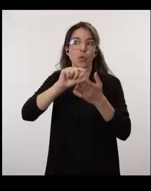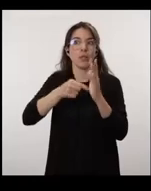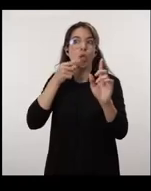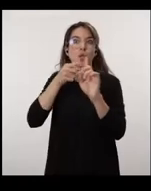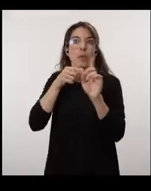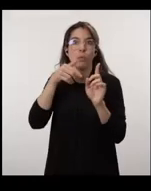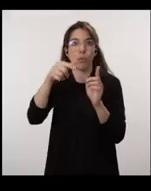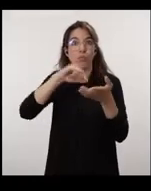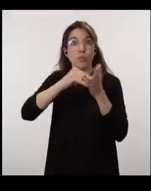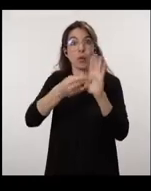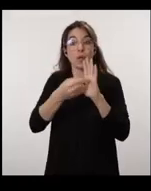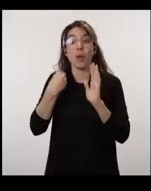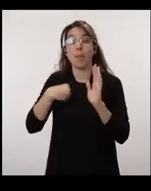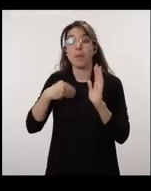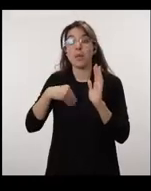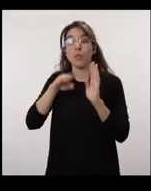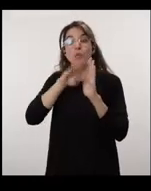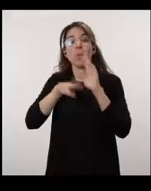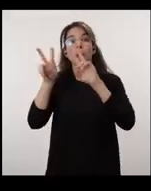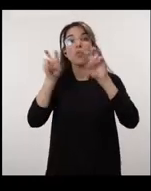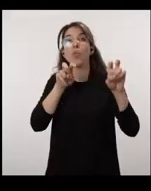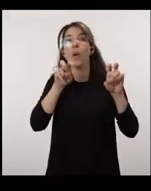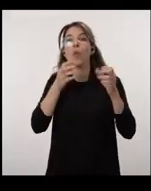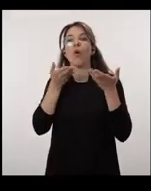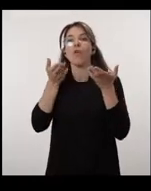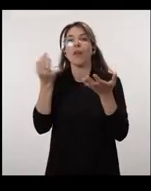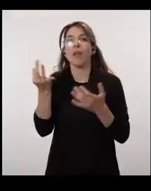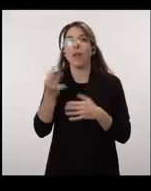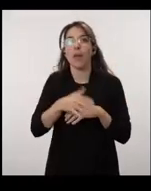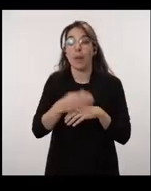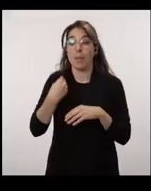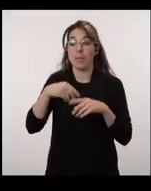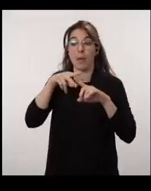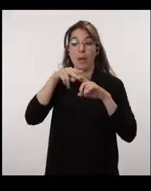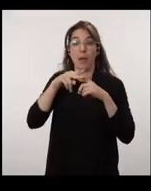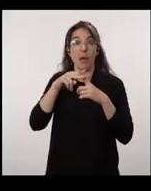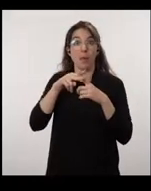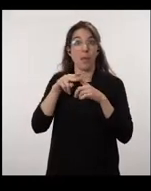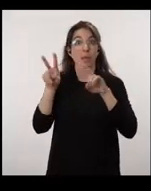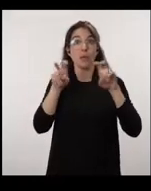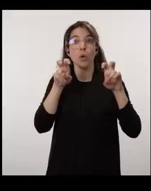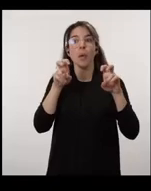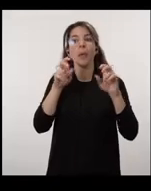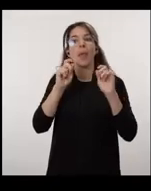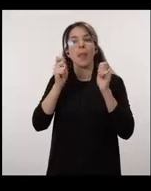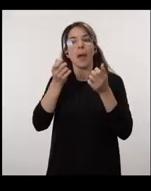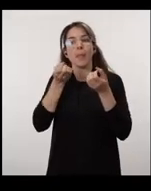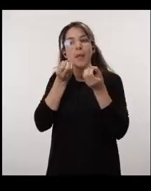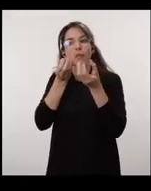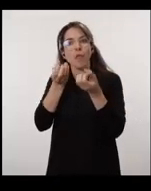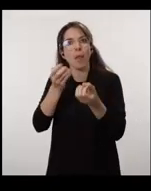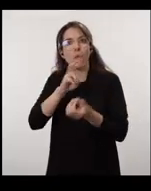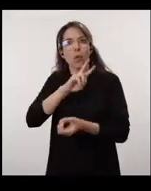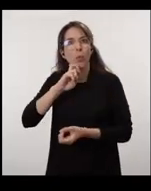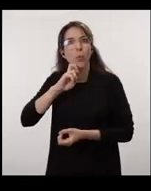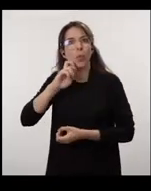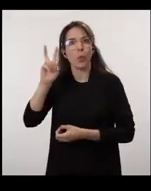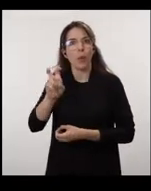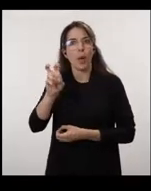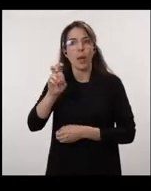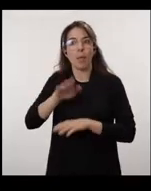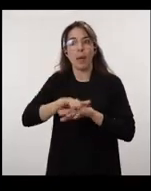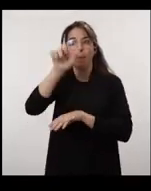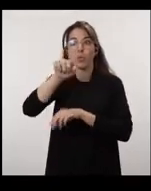proyecto y bueno pues con este nuevo programa lo que ofrecemos es esta herramienta que bueno pues aportará información bastante